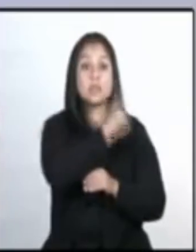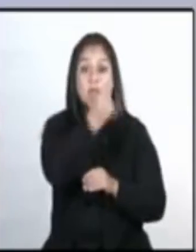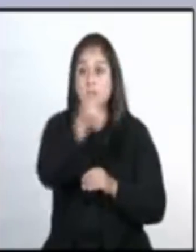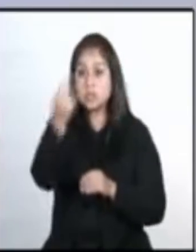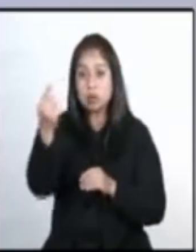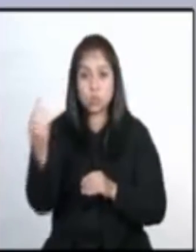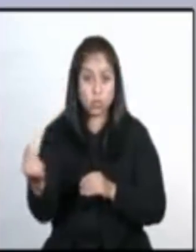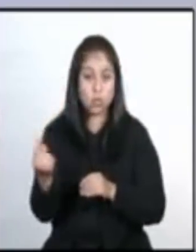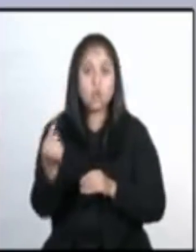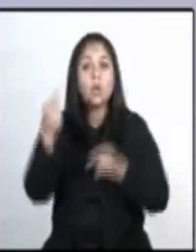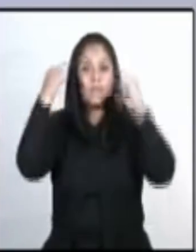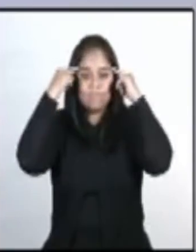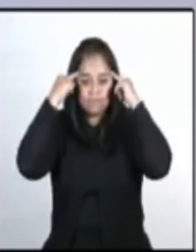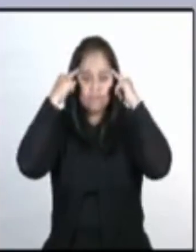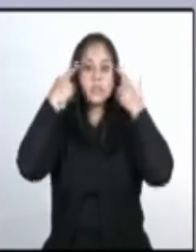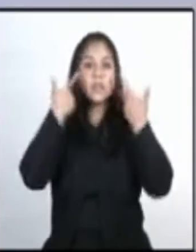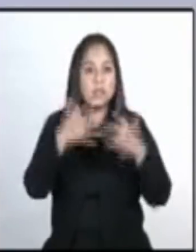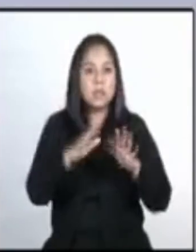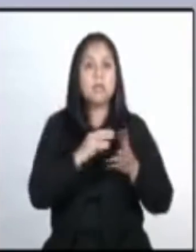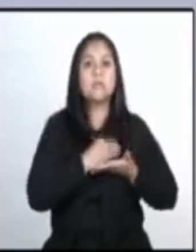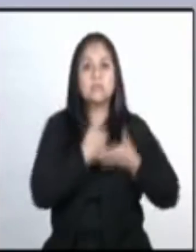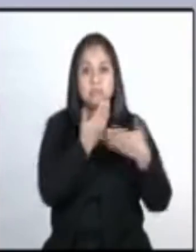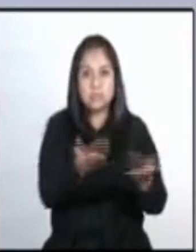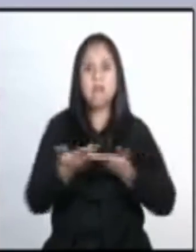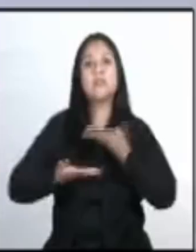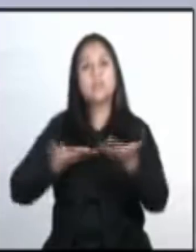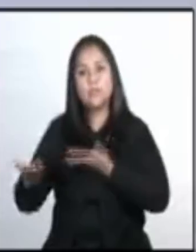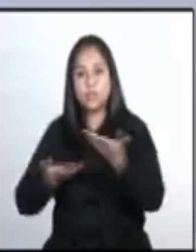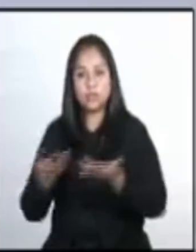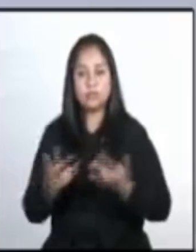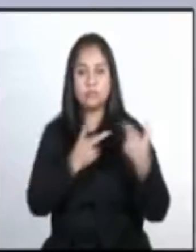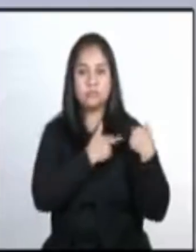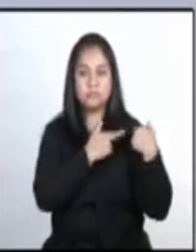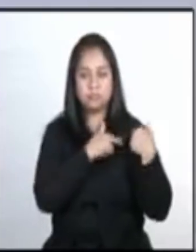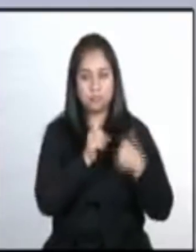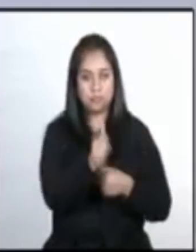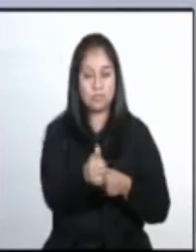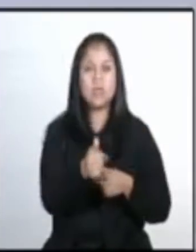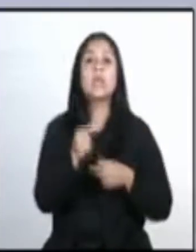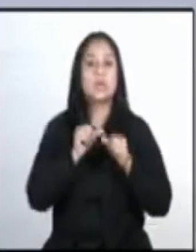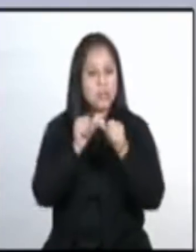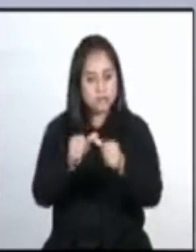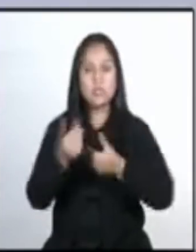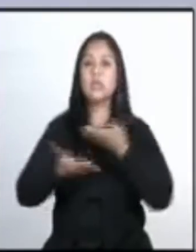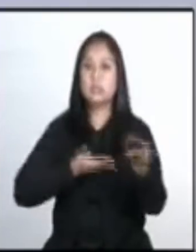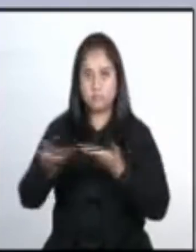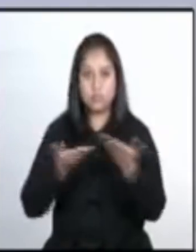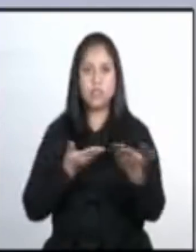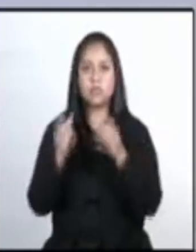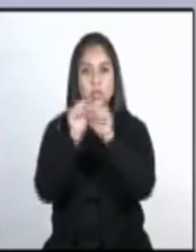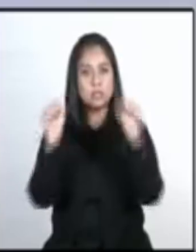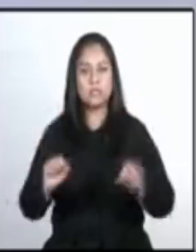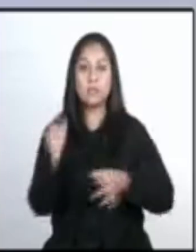organismos determinen las prestaciones de los servicios que les corresponden, que continúe la prestación del servicio en el sistema de